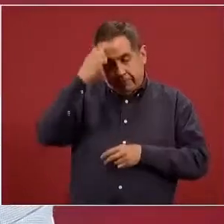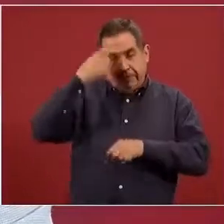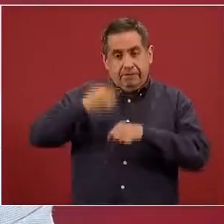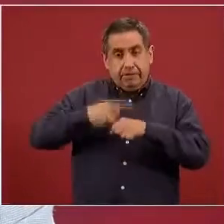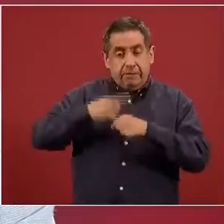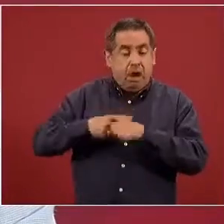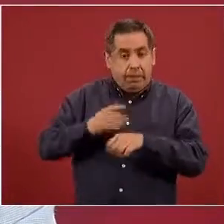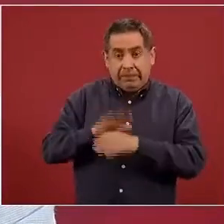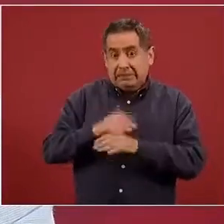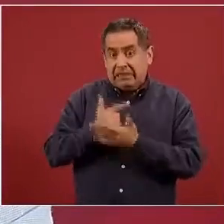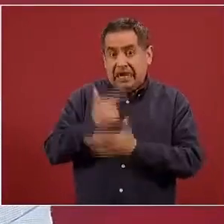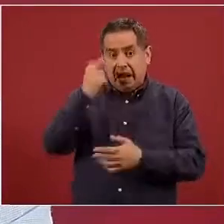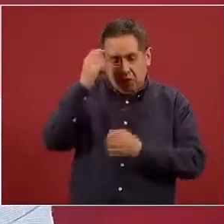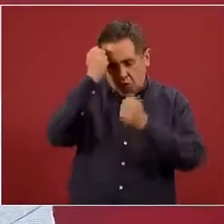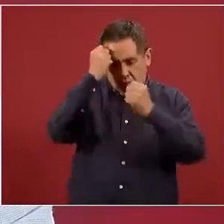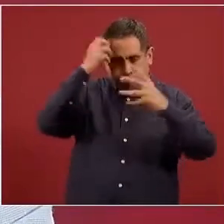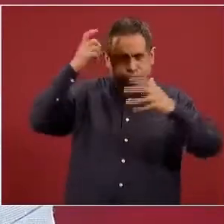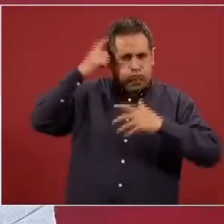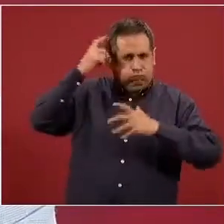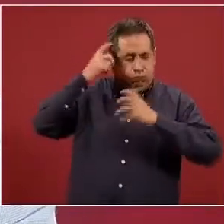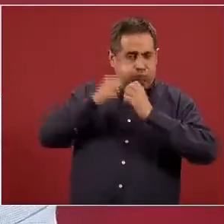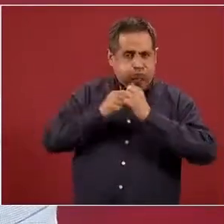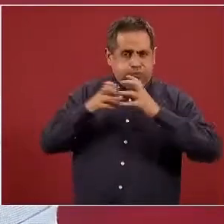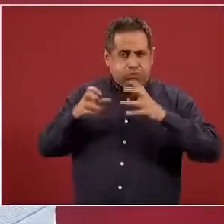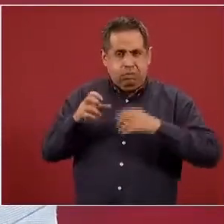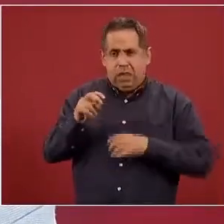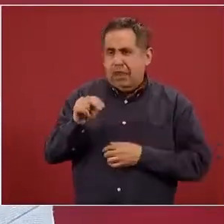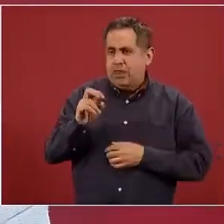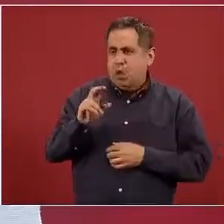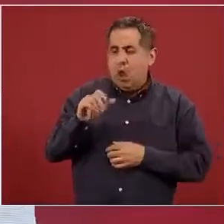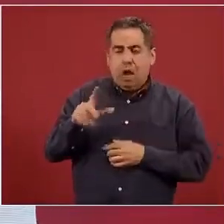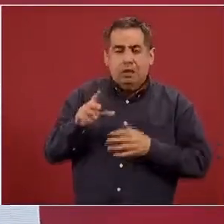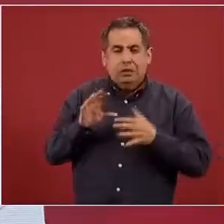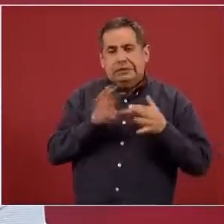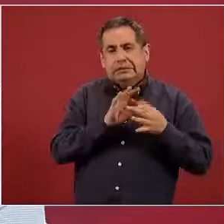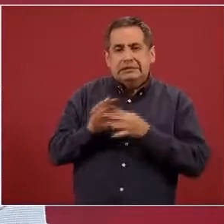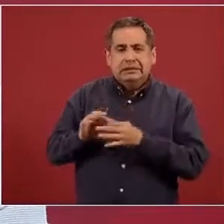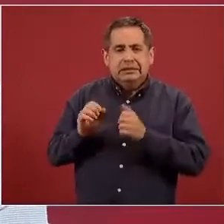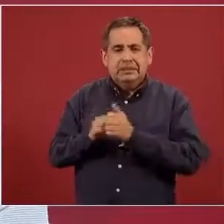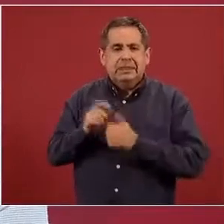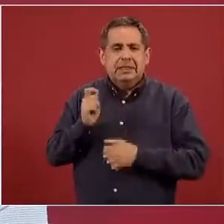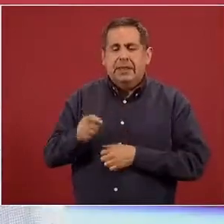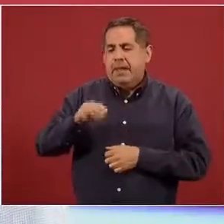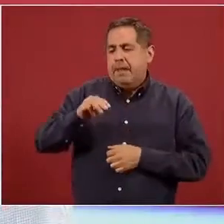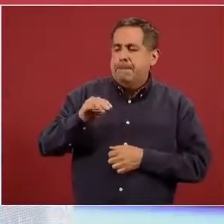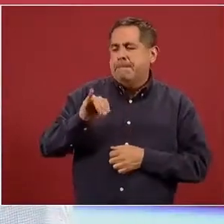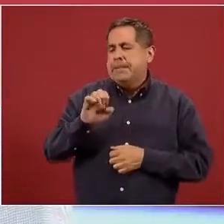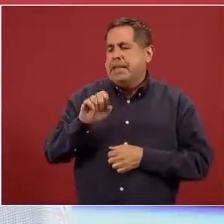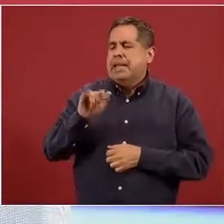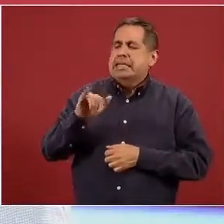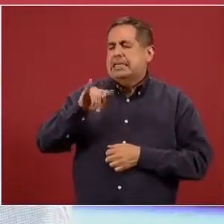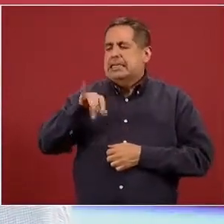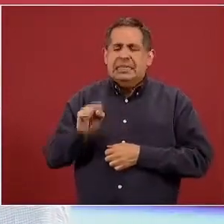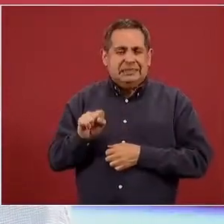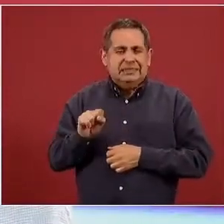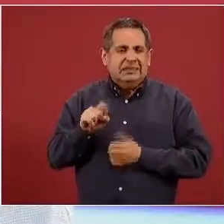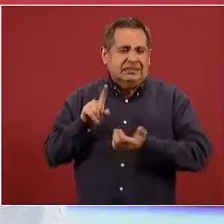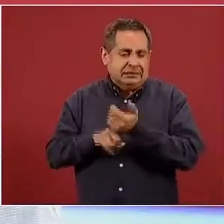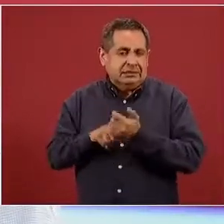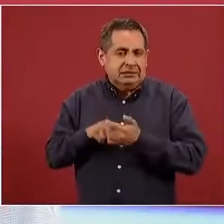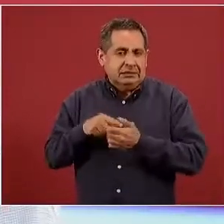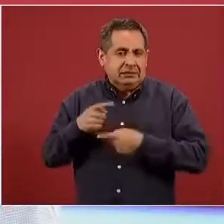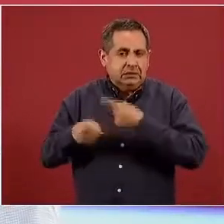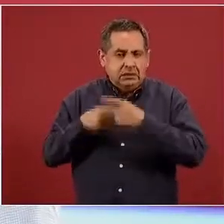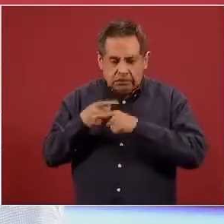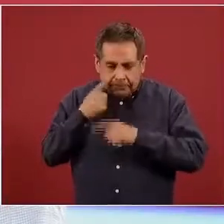neurológica aguda de tipo inflamatorio, posiblemente compatible con mielitis transversa, que es la condición clínica que